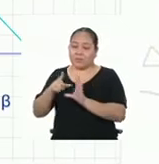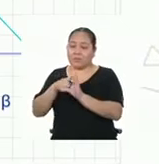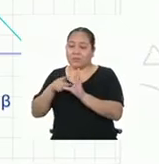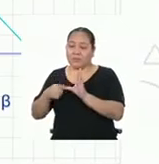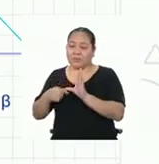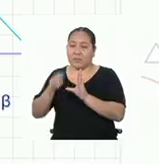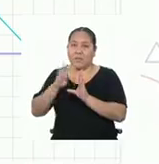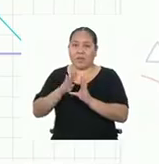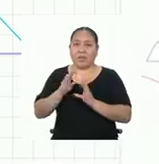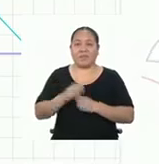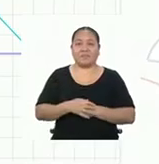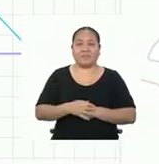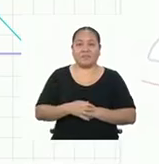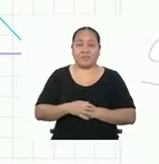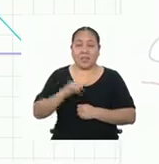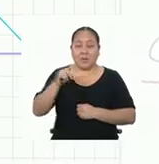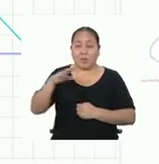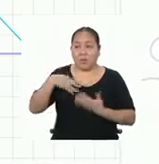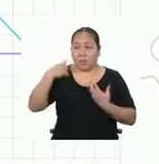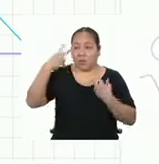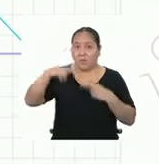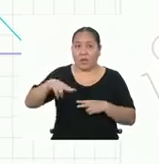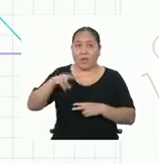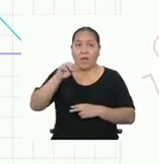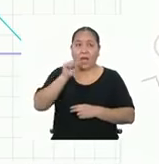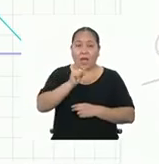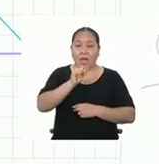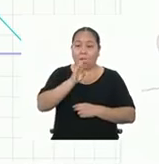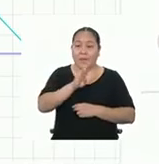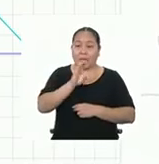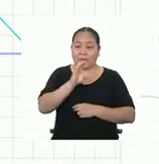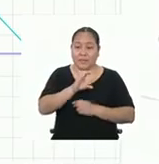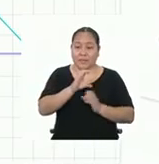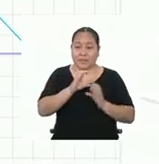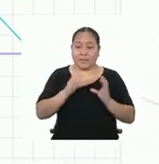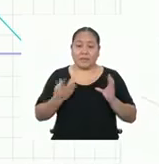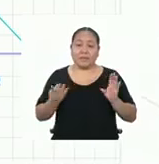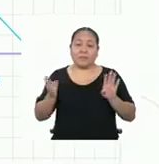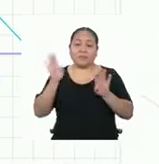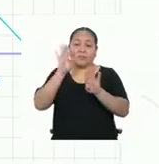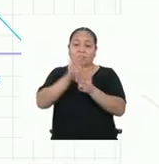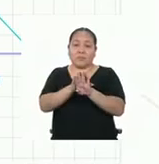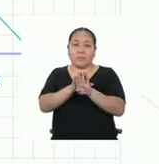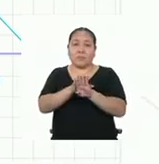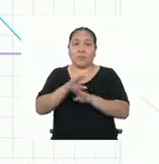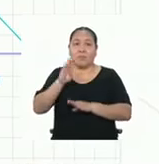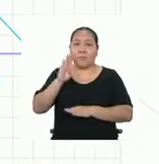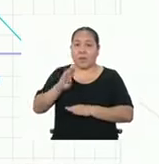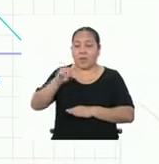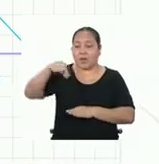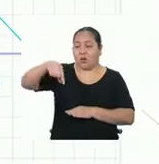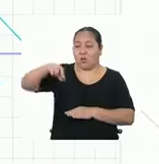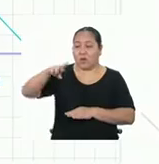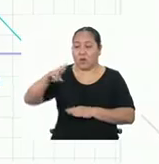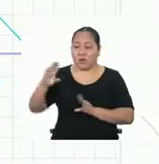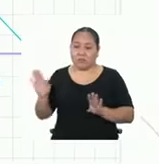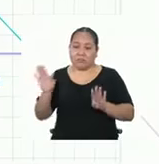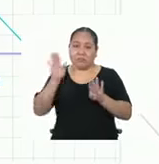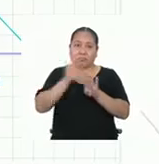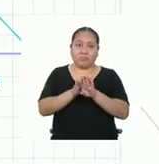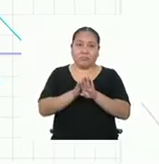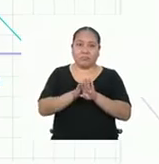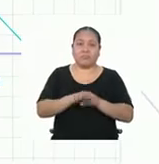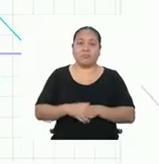ahí podríamos concluir que el triángulo ABC es congruente al triángulo PQR, ¿cierto?